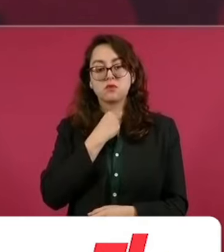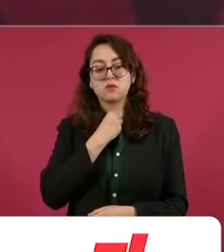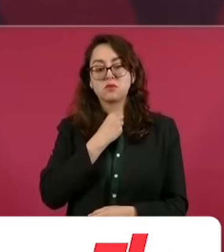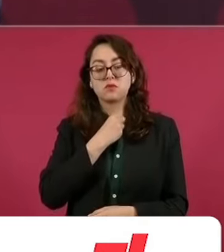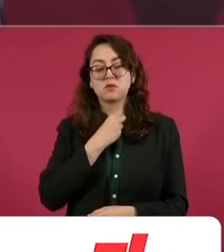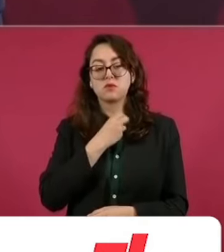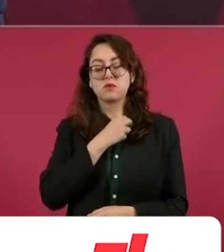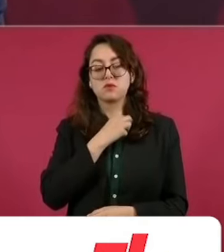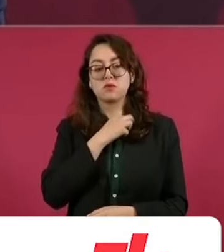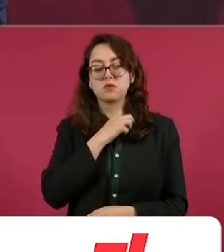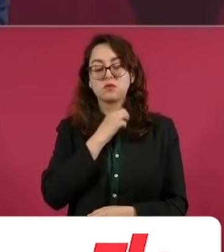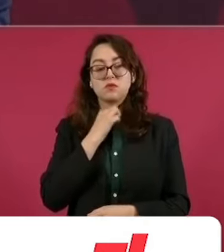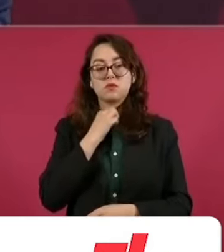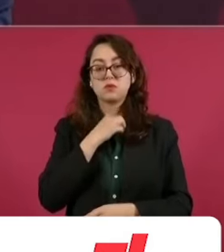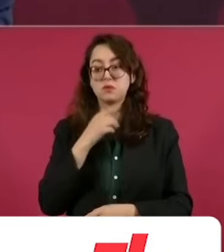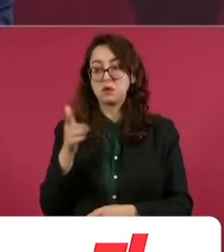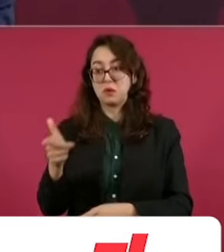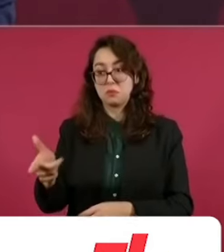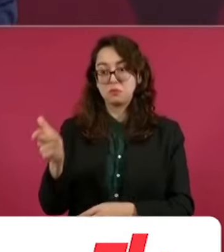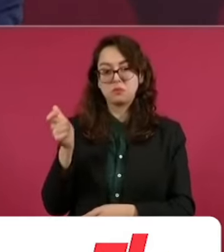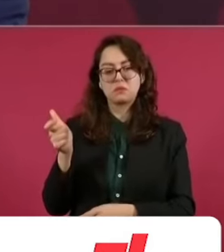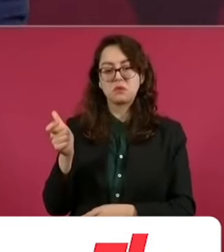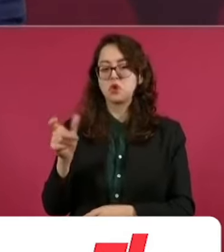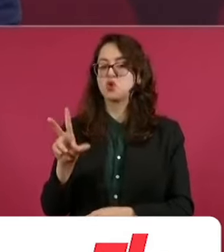Entonces, hay que ver,